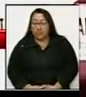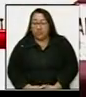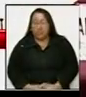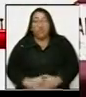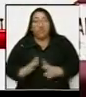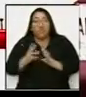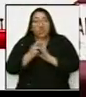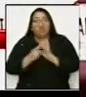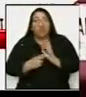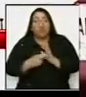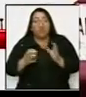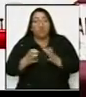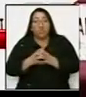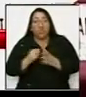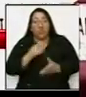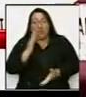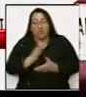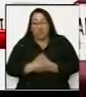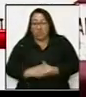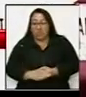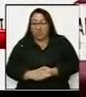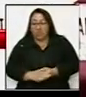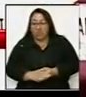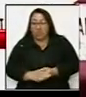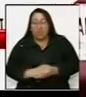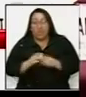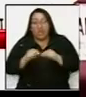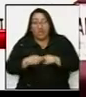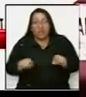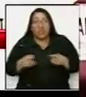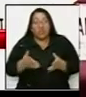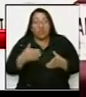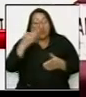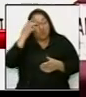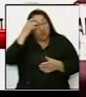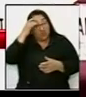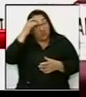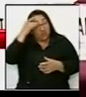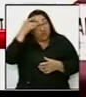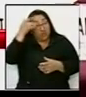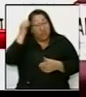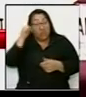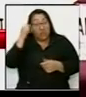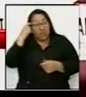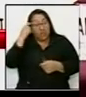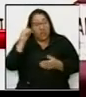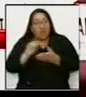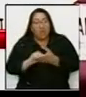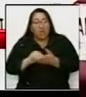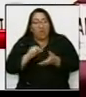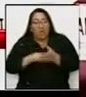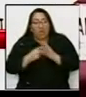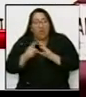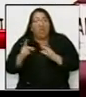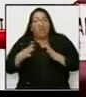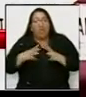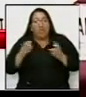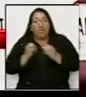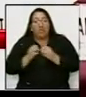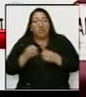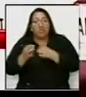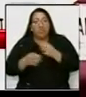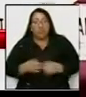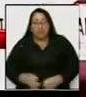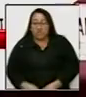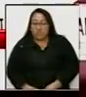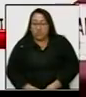resolución o sentencia condenatoria de esta naturaleza sí debería configurar un supuesto de vacancia como lo